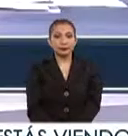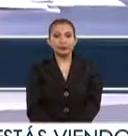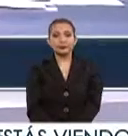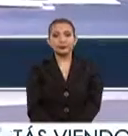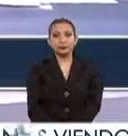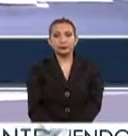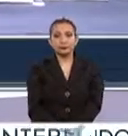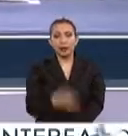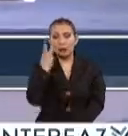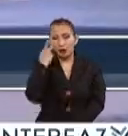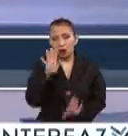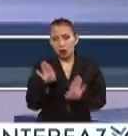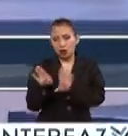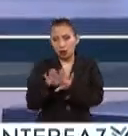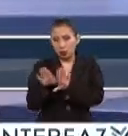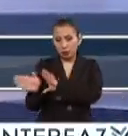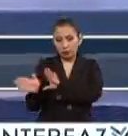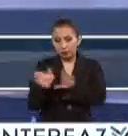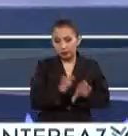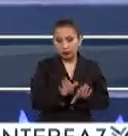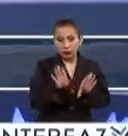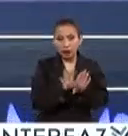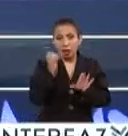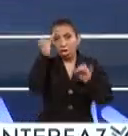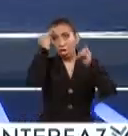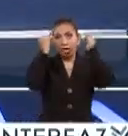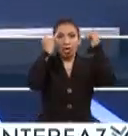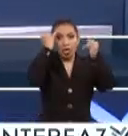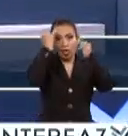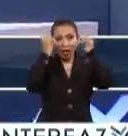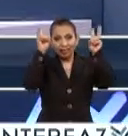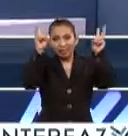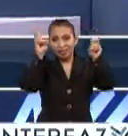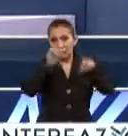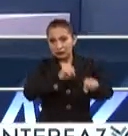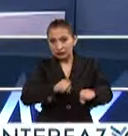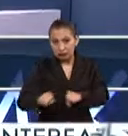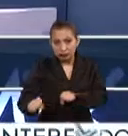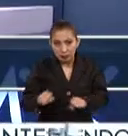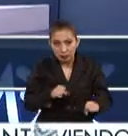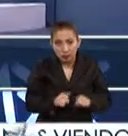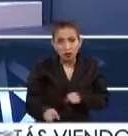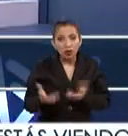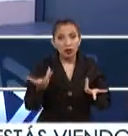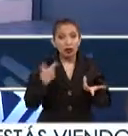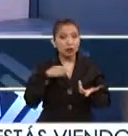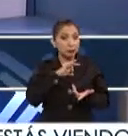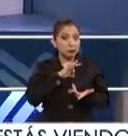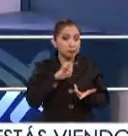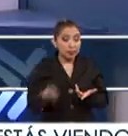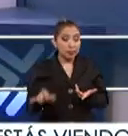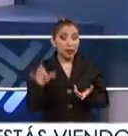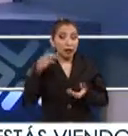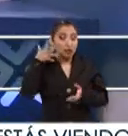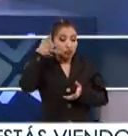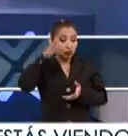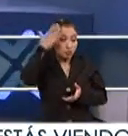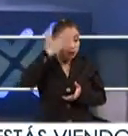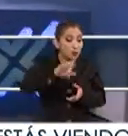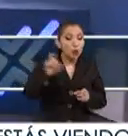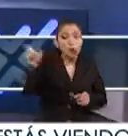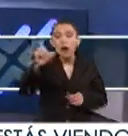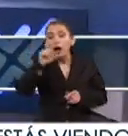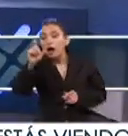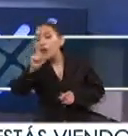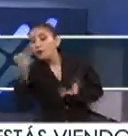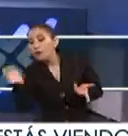A ver si podemos platicar un poco sobre esta desmitificación, sobre el tema de los sismos, de si se puede predecir, de si se